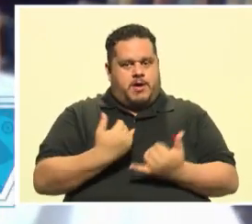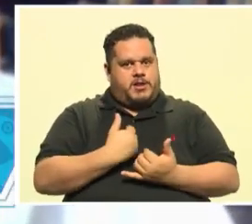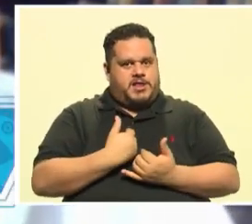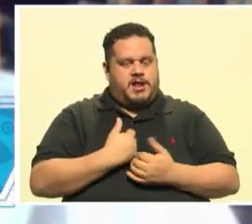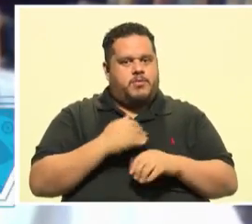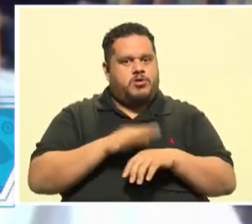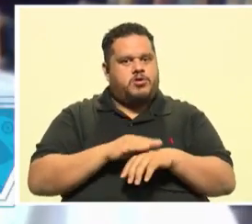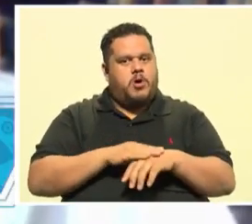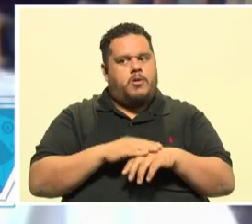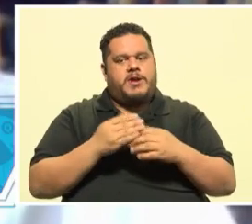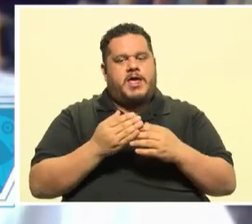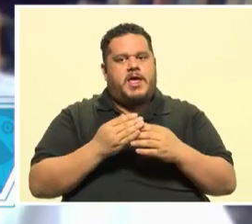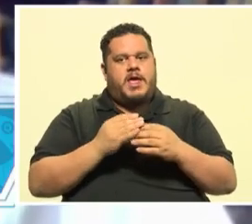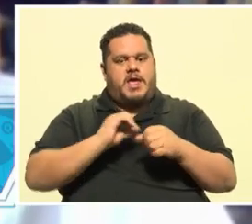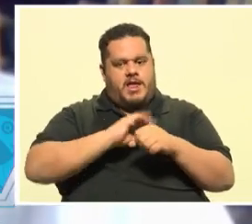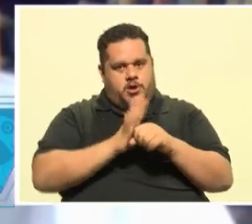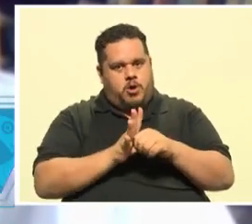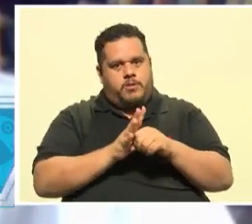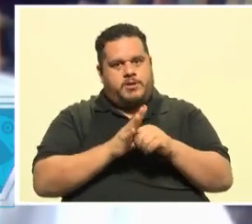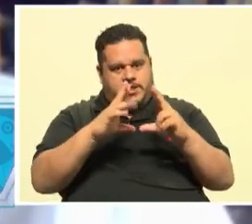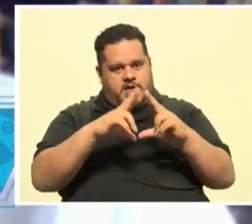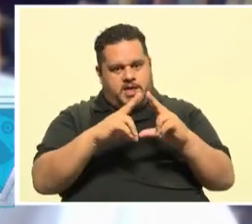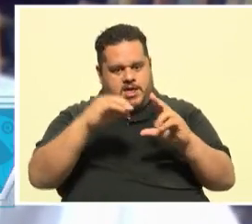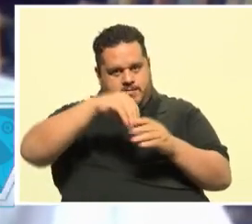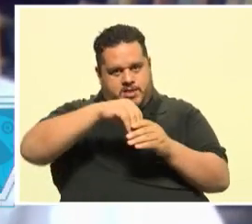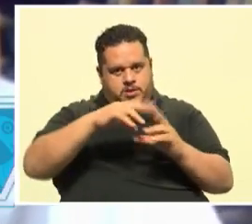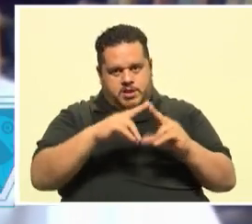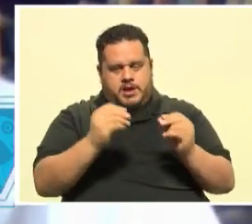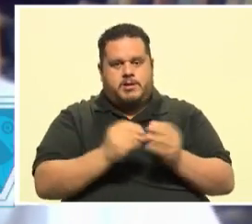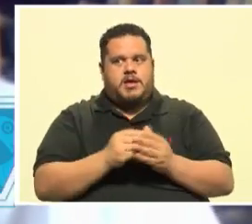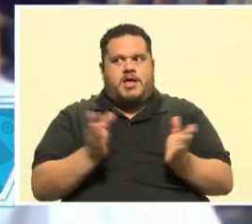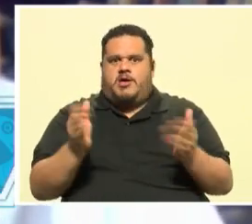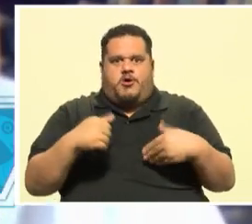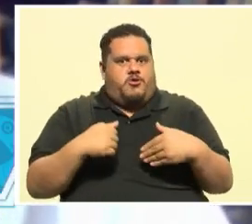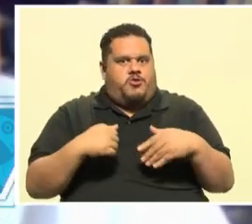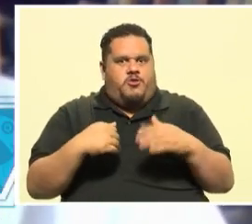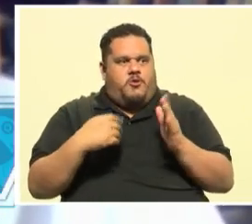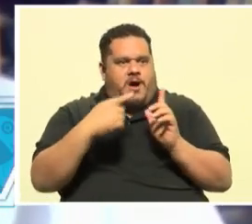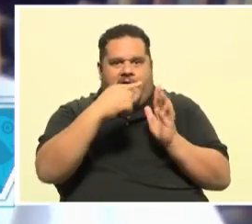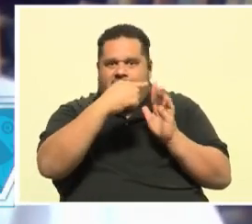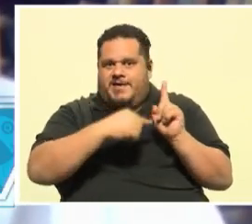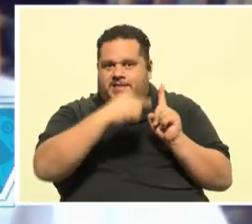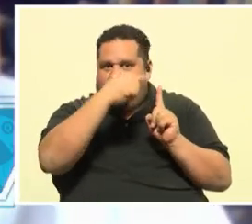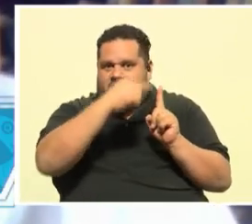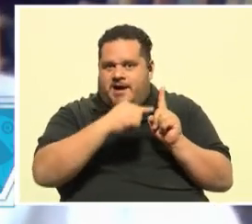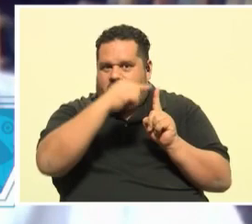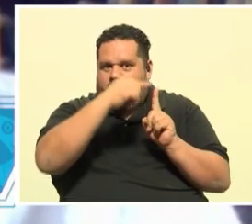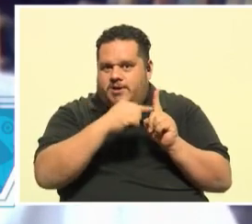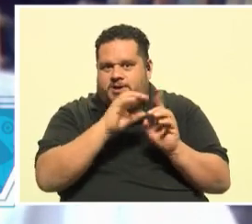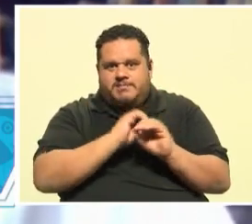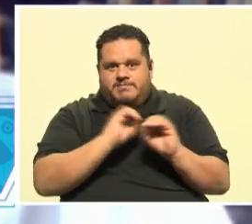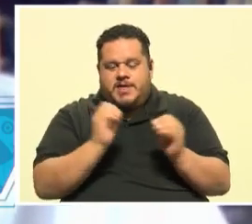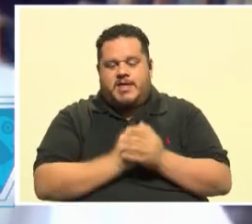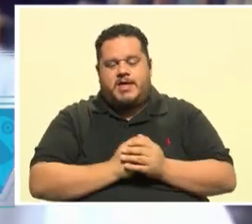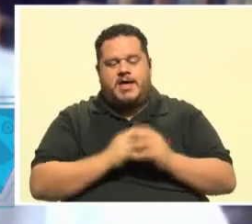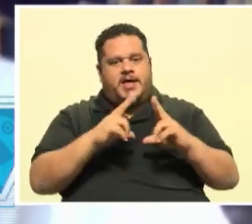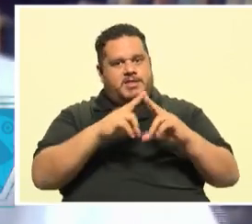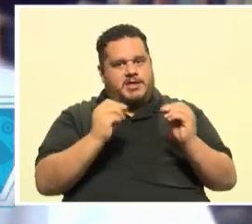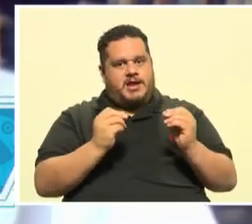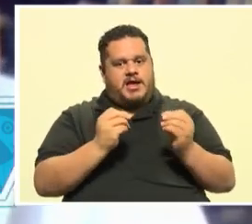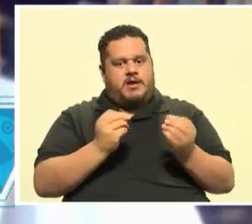militarizada por parte del presidente Bukele, que incluso se tradujo en algunas fotografías que hoy le dan la vuelta al mundo, de cientos de